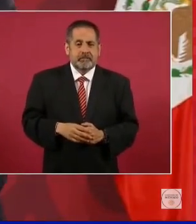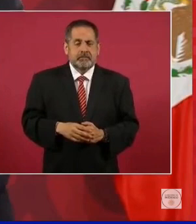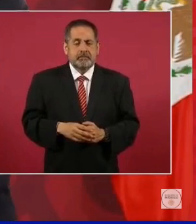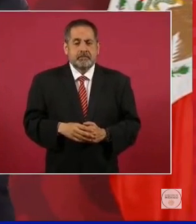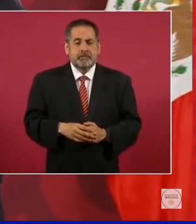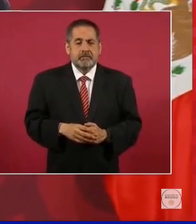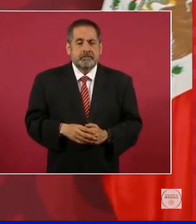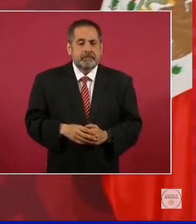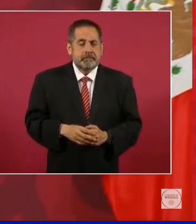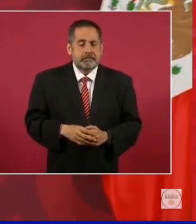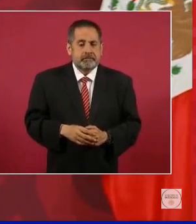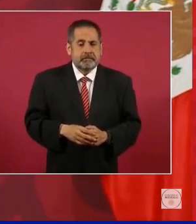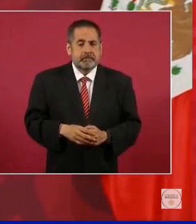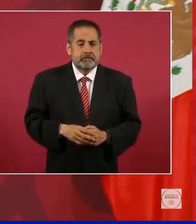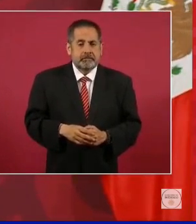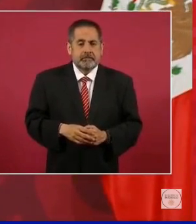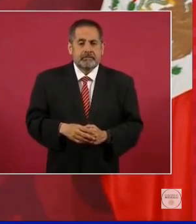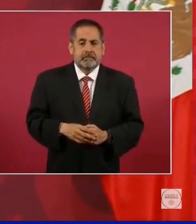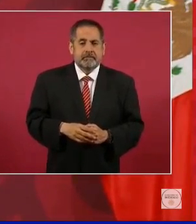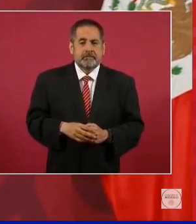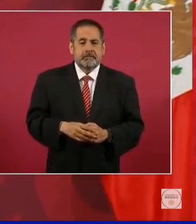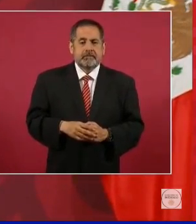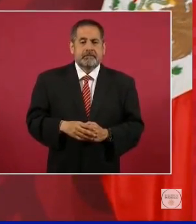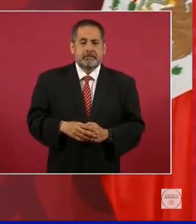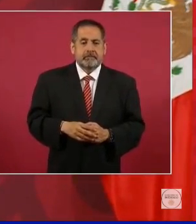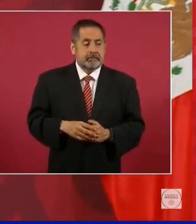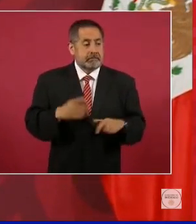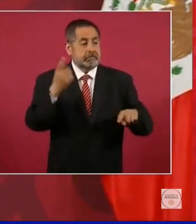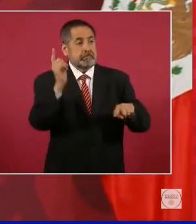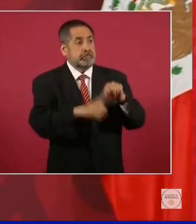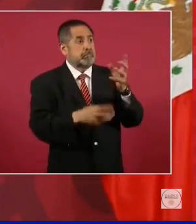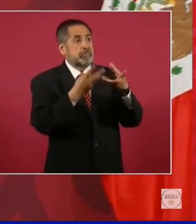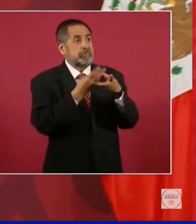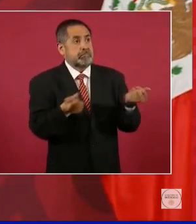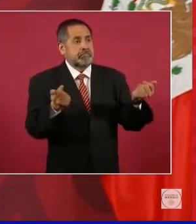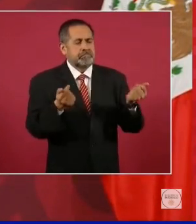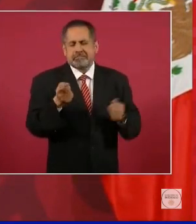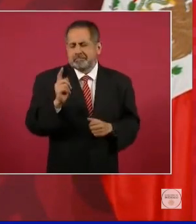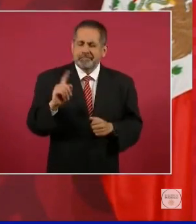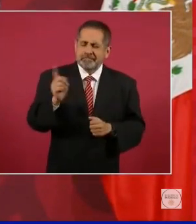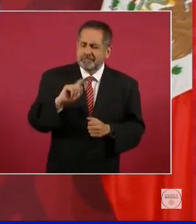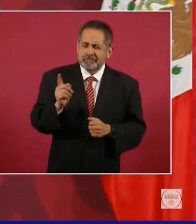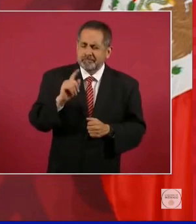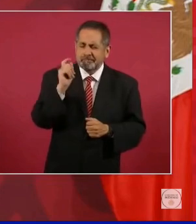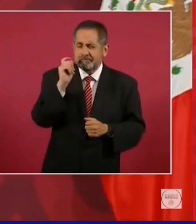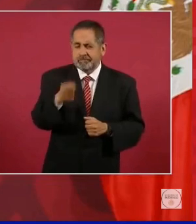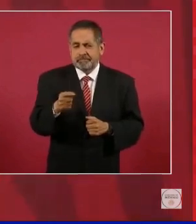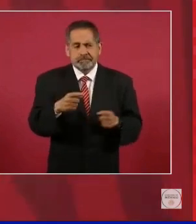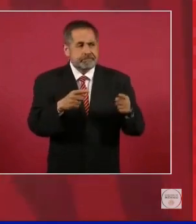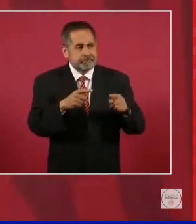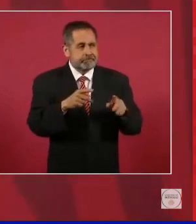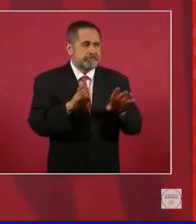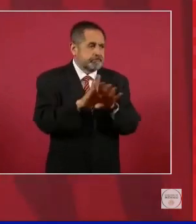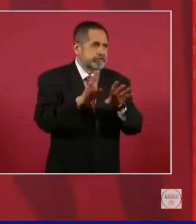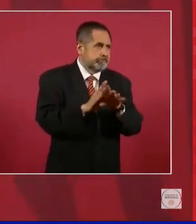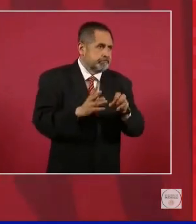no hay que desaparecerlo, sencillamente pues hay que